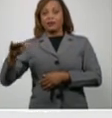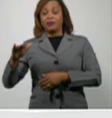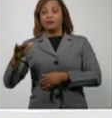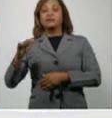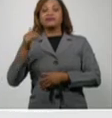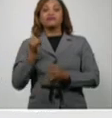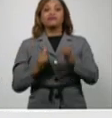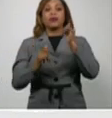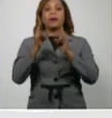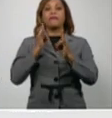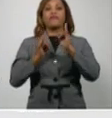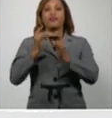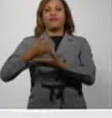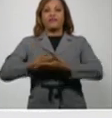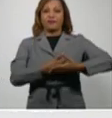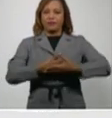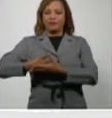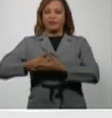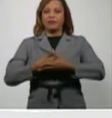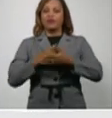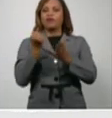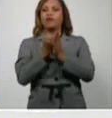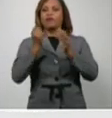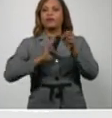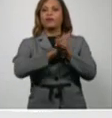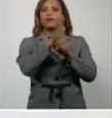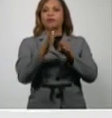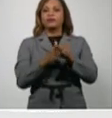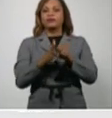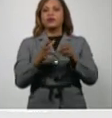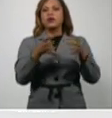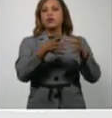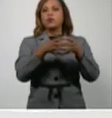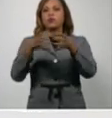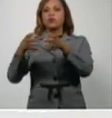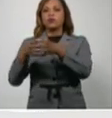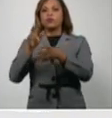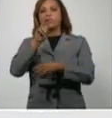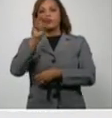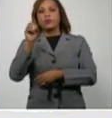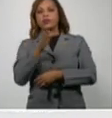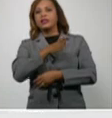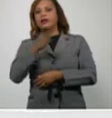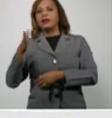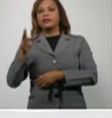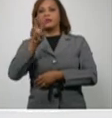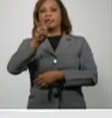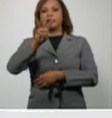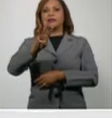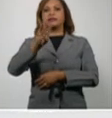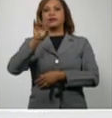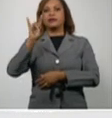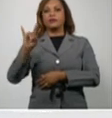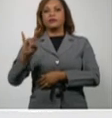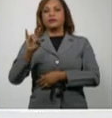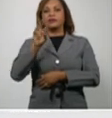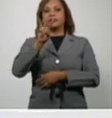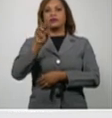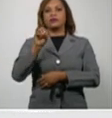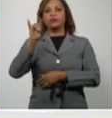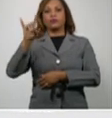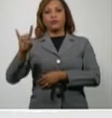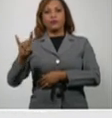con la COVID-19. En el grupo de 20 a 39 años, 309, de 40